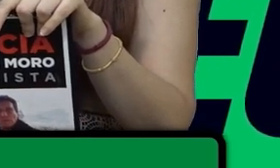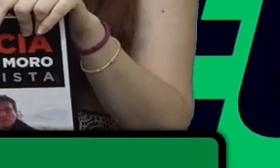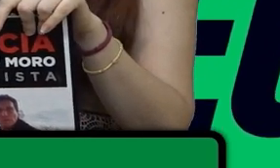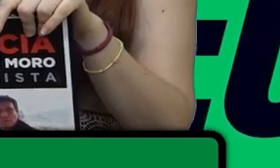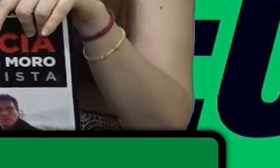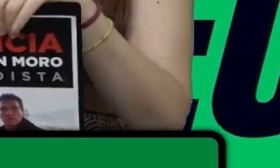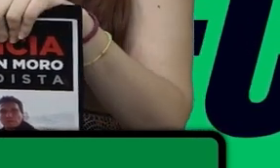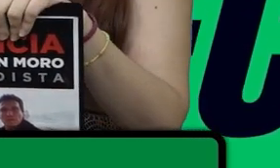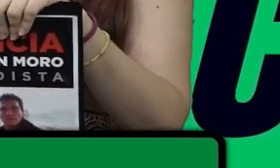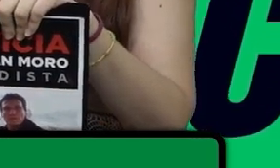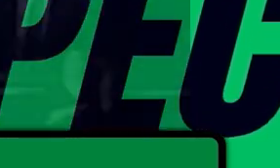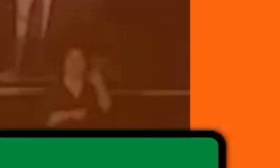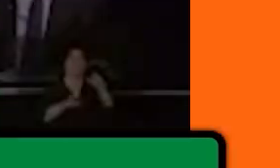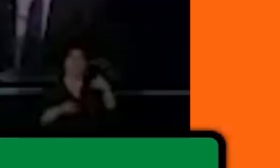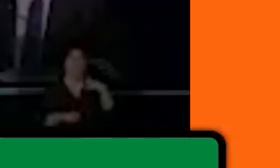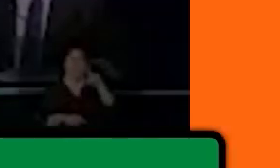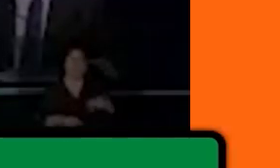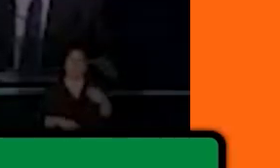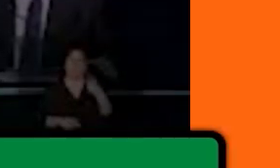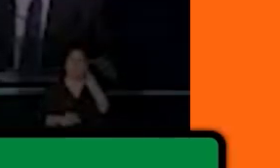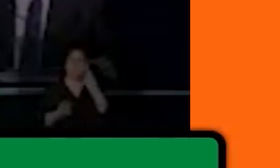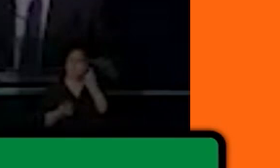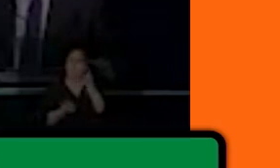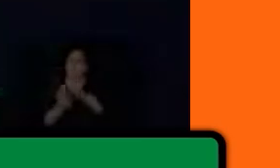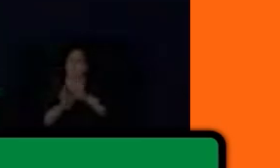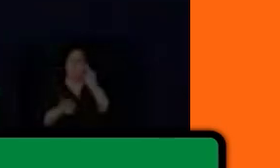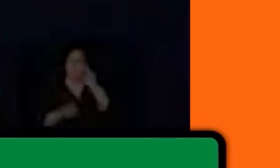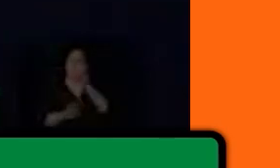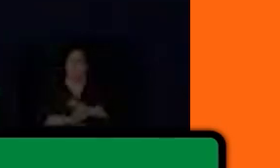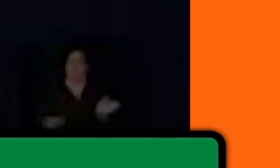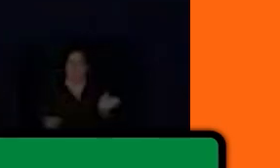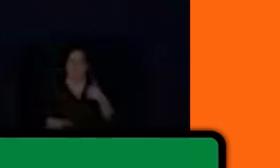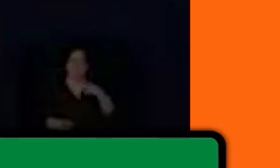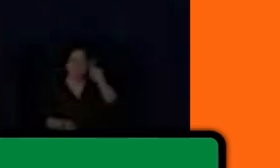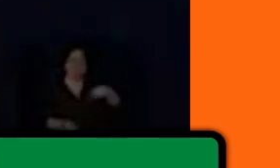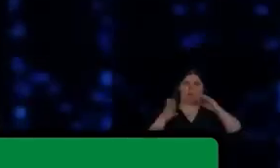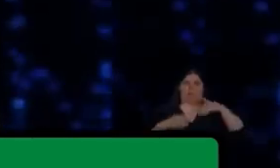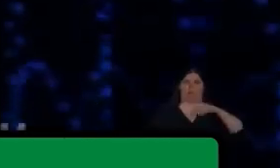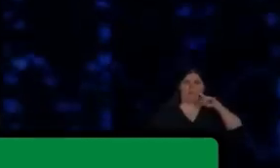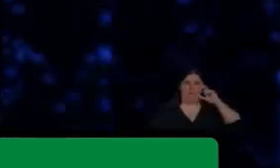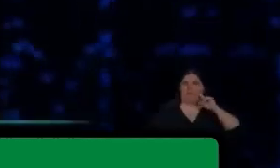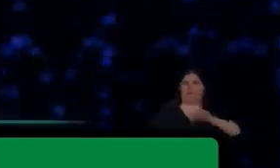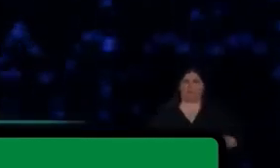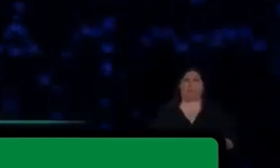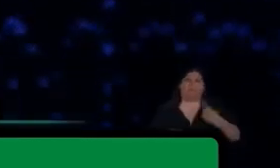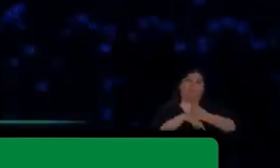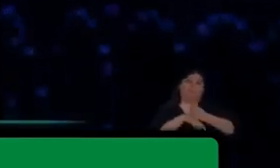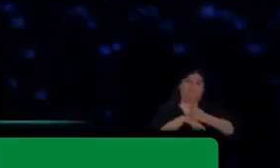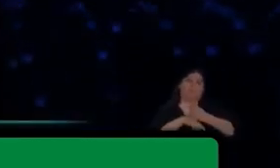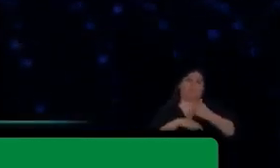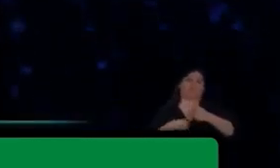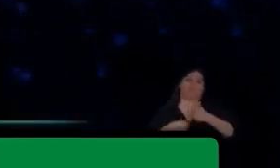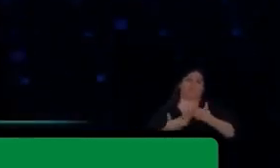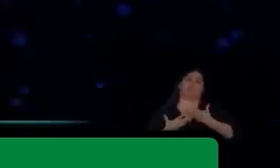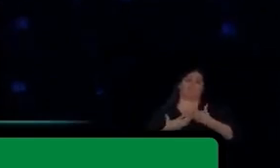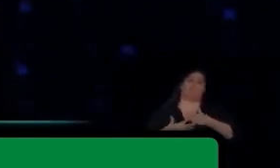entre Miriam y entre Milei y por supuesto, bueno, donde se metió Patricia ahí en el medio cuando en